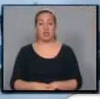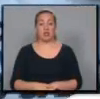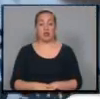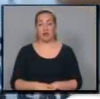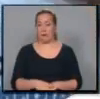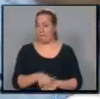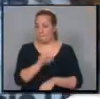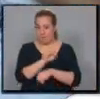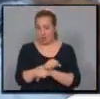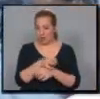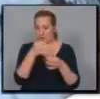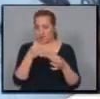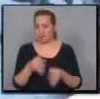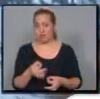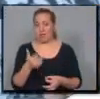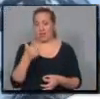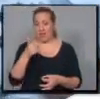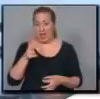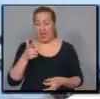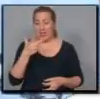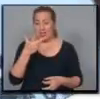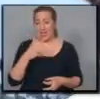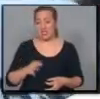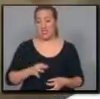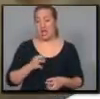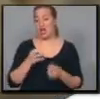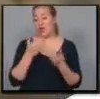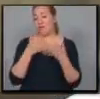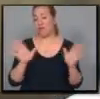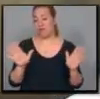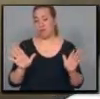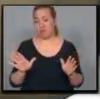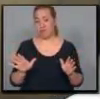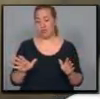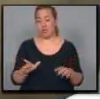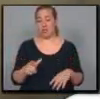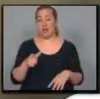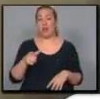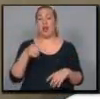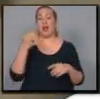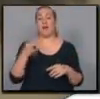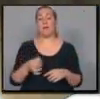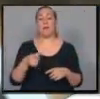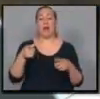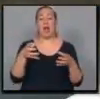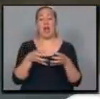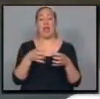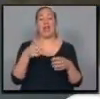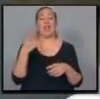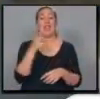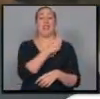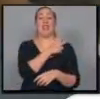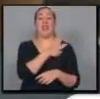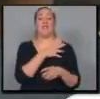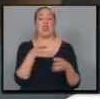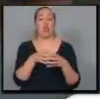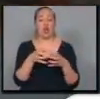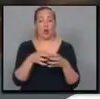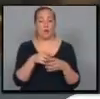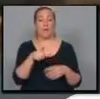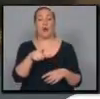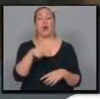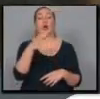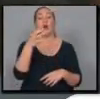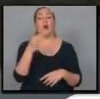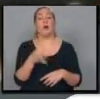efectiva. Uh-huh. 3 años es carcelable. Es la jefa de la organización Túpac Amaru, acusada de haber instigado. Este juicio